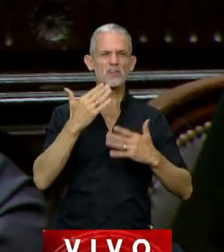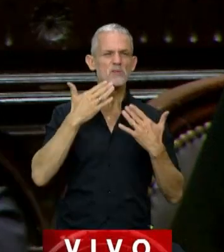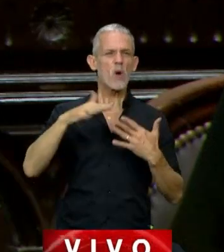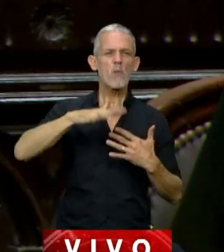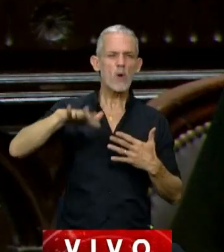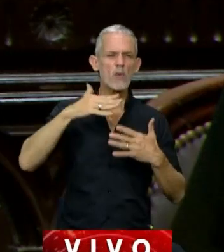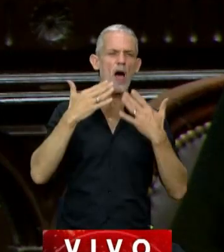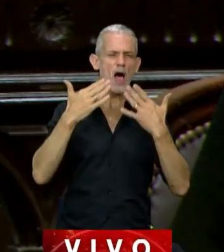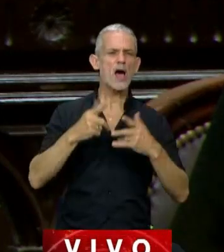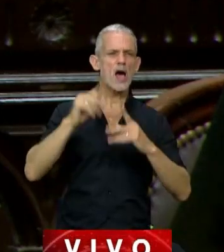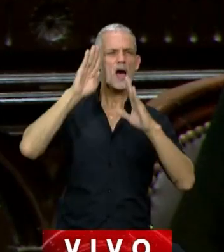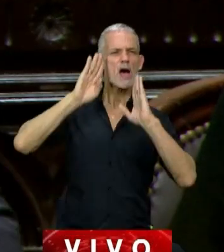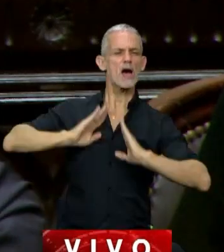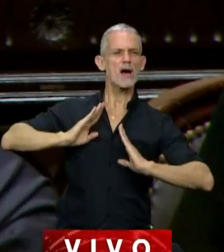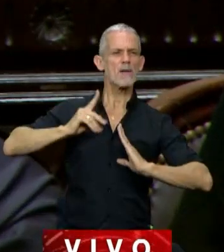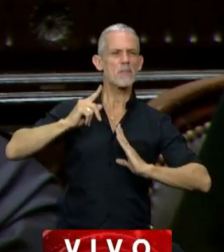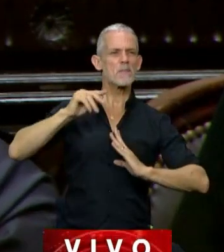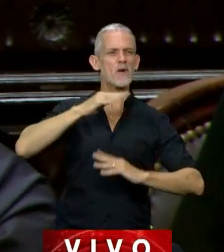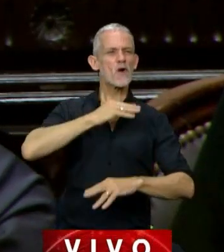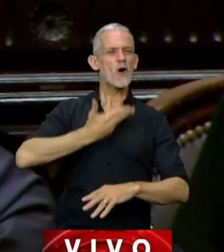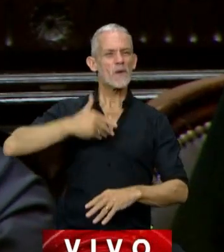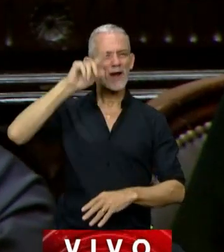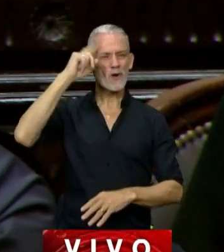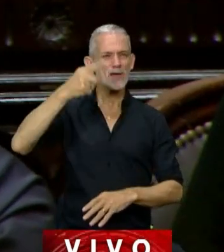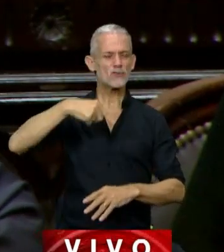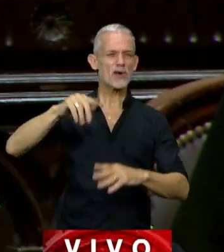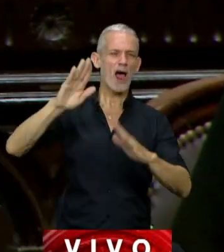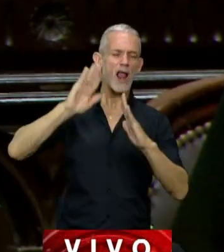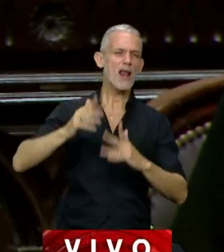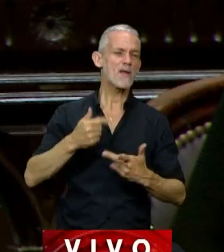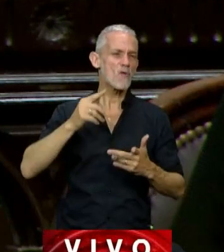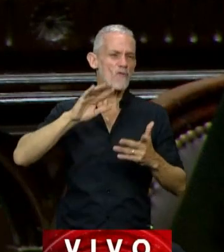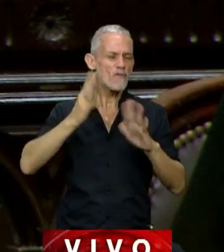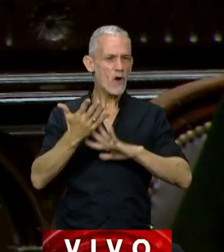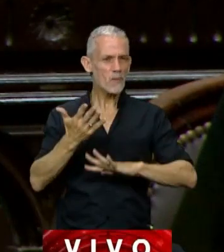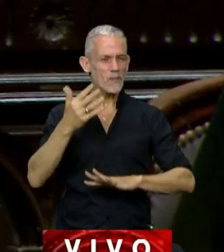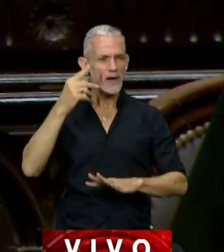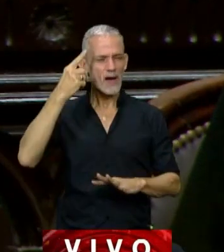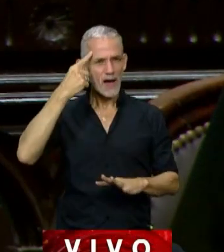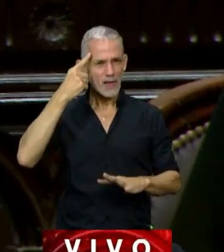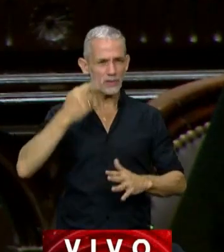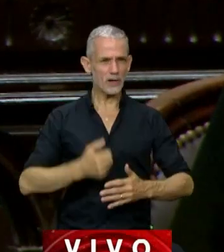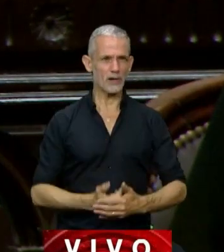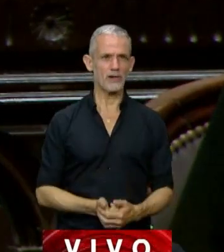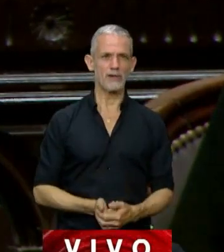agradecido por esta mirada que tiene el Gobierno Nacional de haber